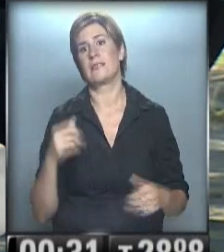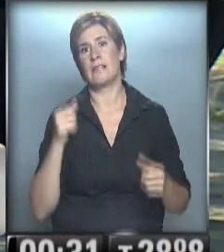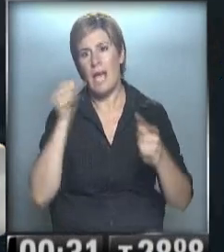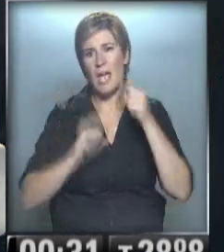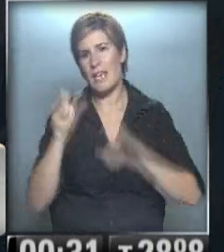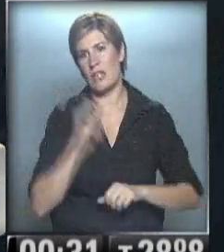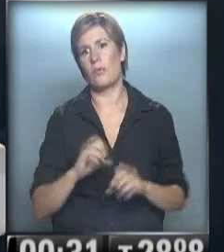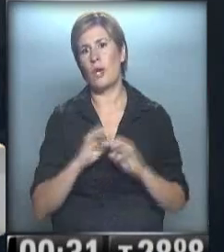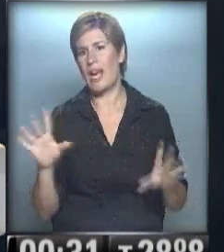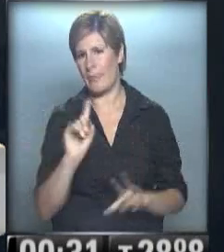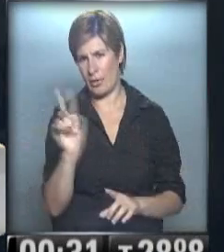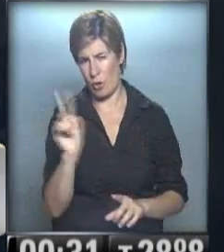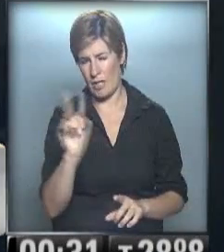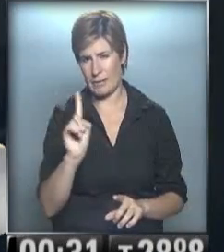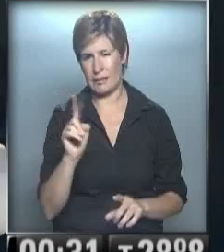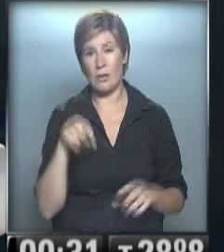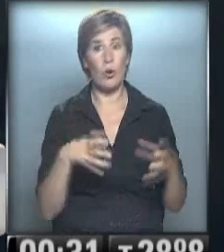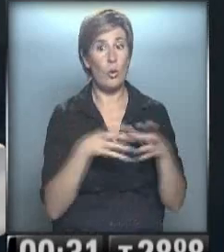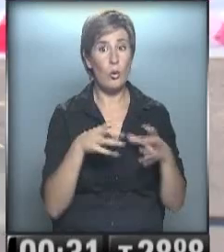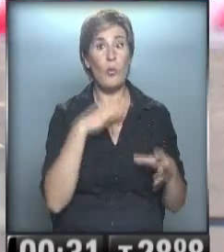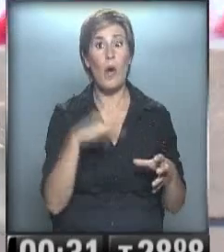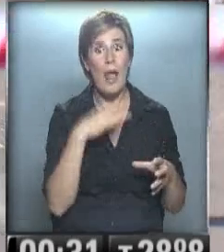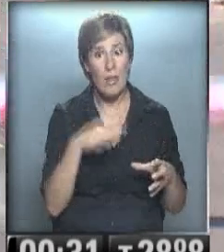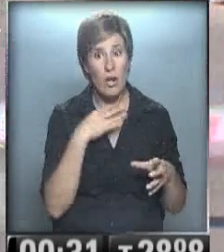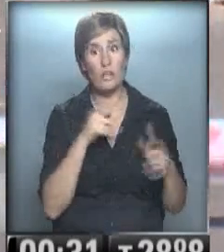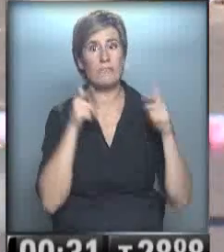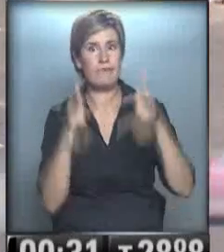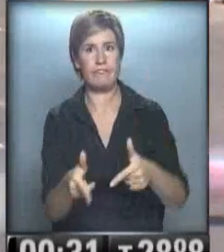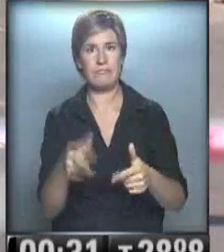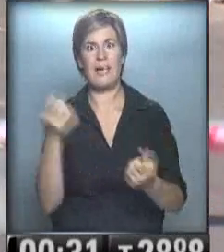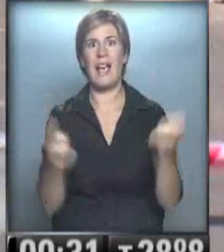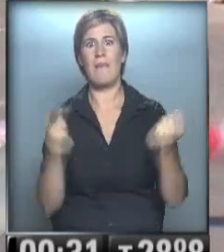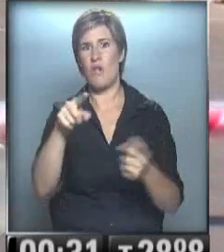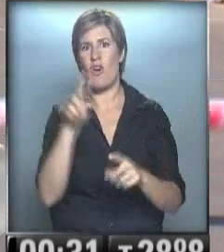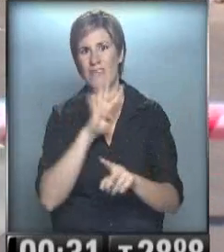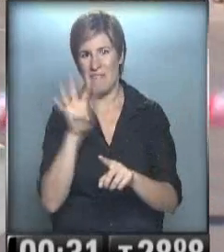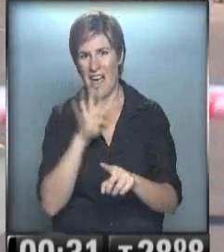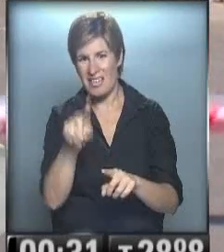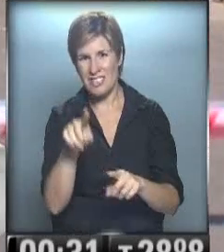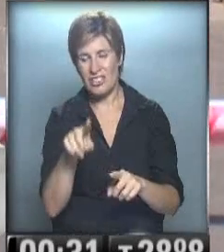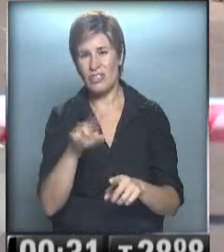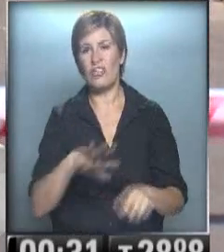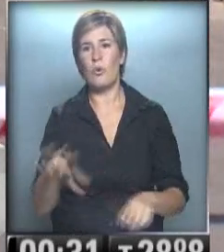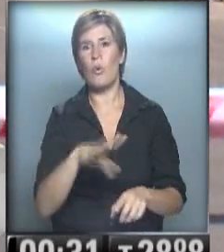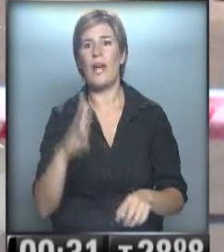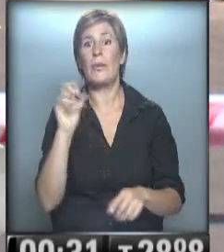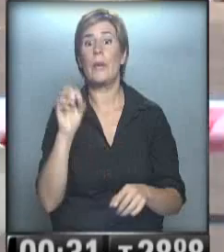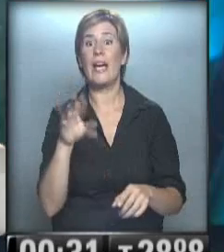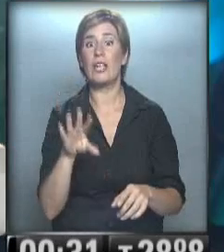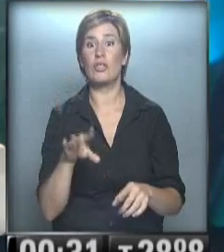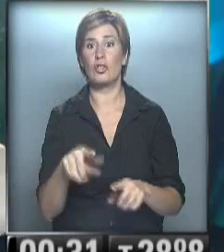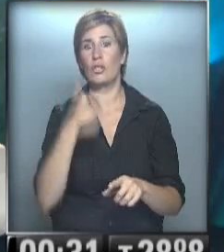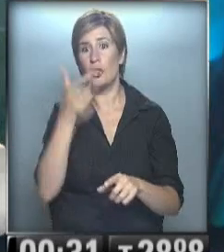mañana cuando un grupo de delincuentes intentó robar el camión blindado en la puerta de la sucursal del Banco Superville, ubicada en la